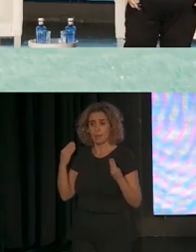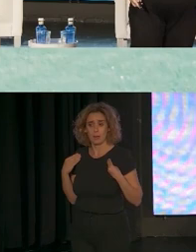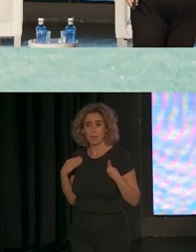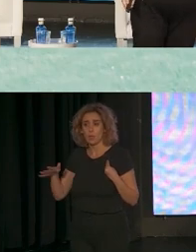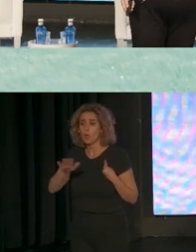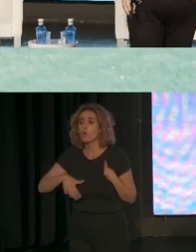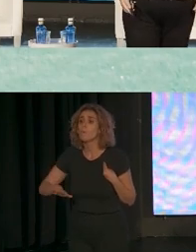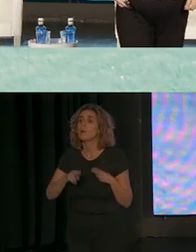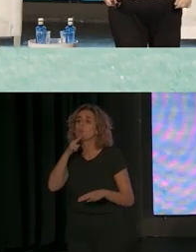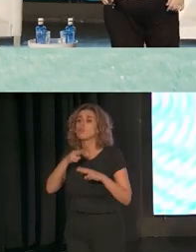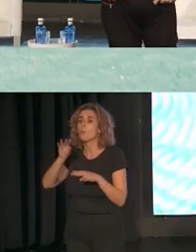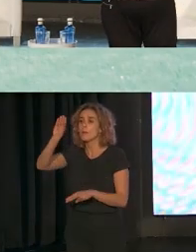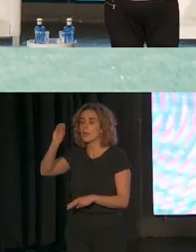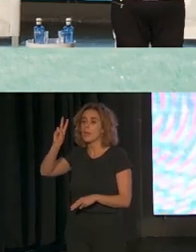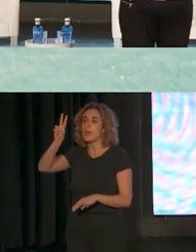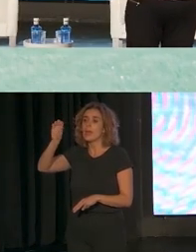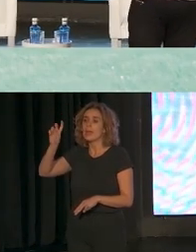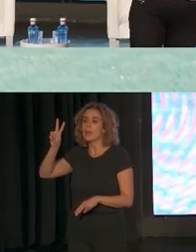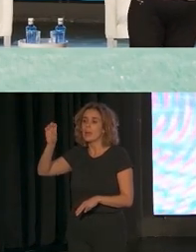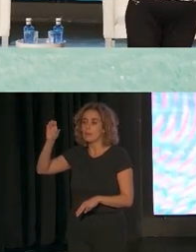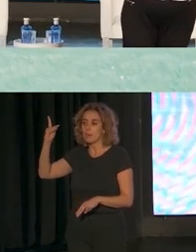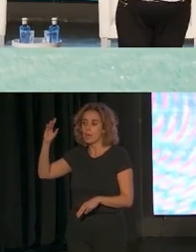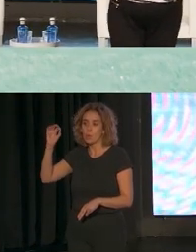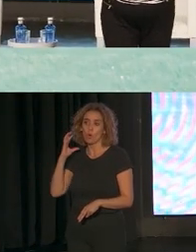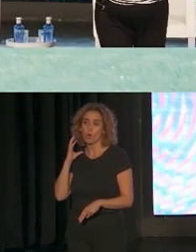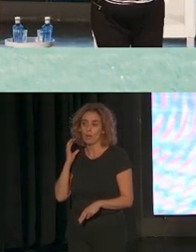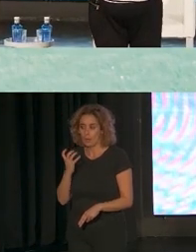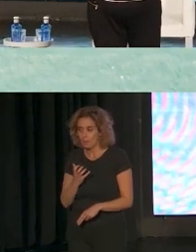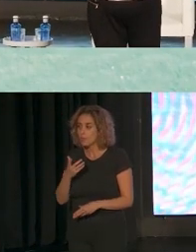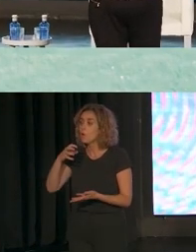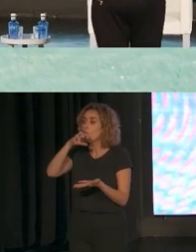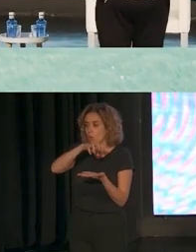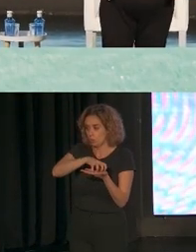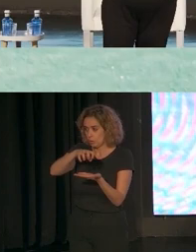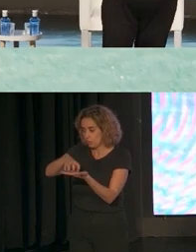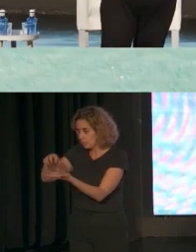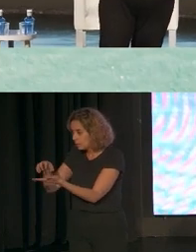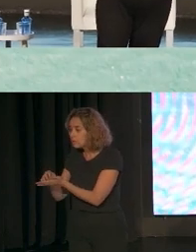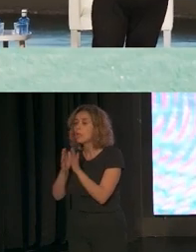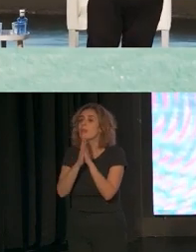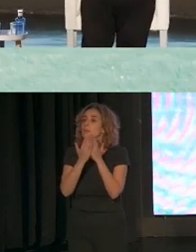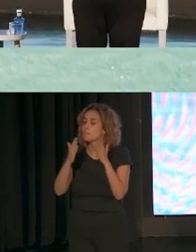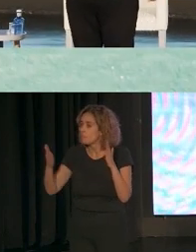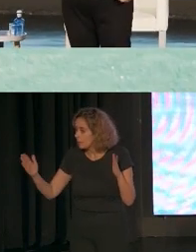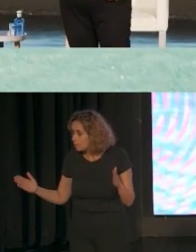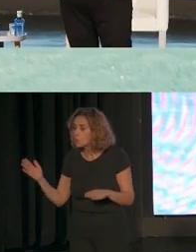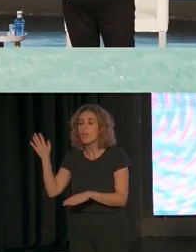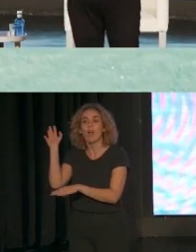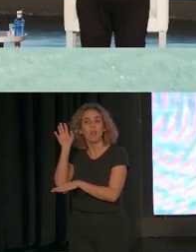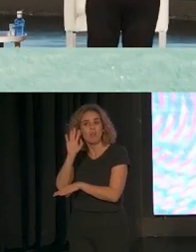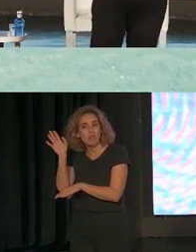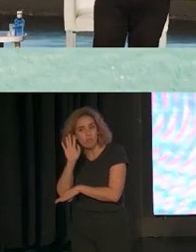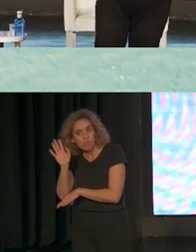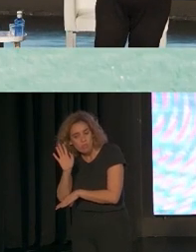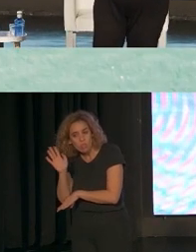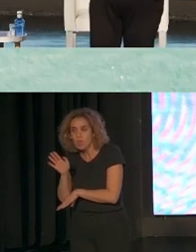llama Quevedo y es un barrio en el que hay muchas tiendas hay bibliotecas hay cines